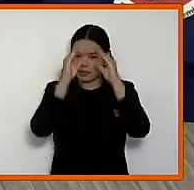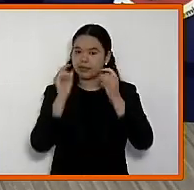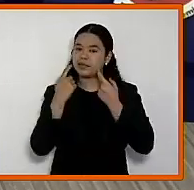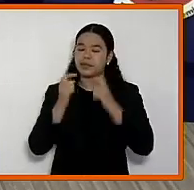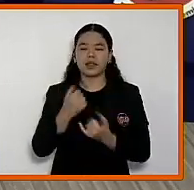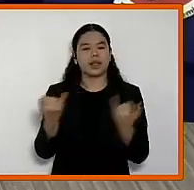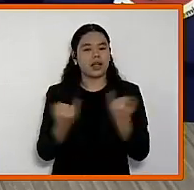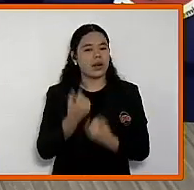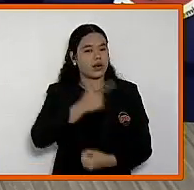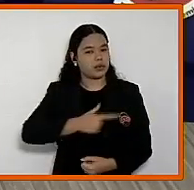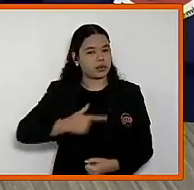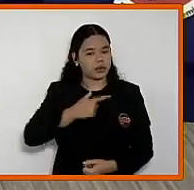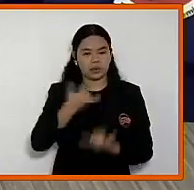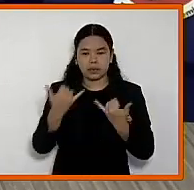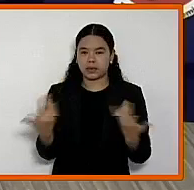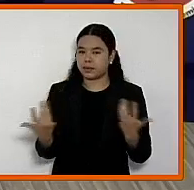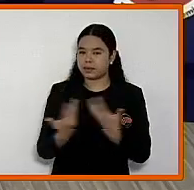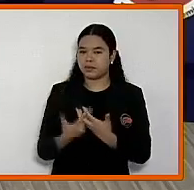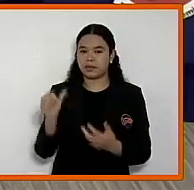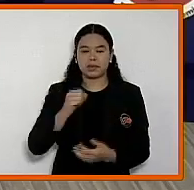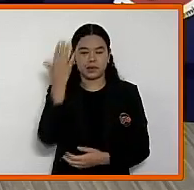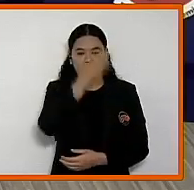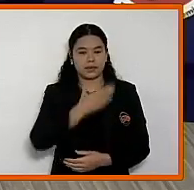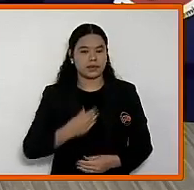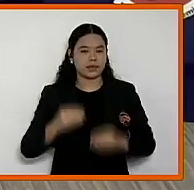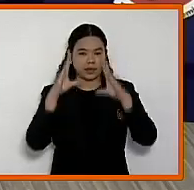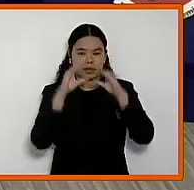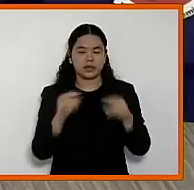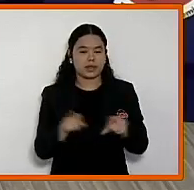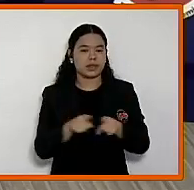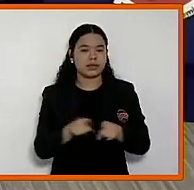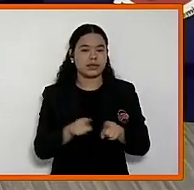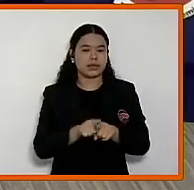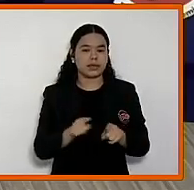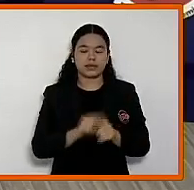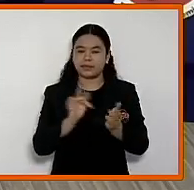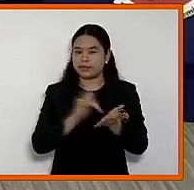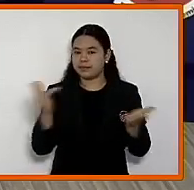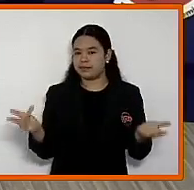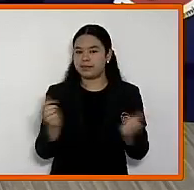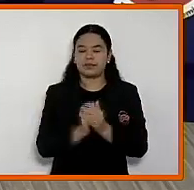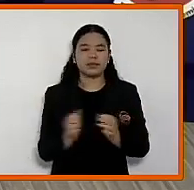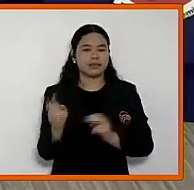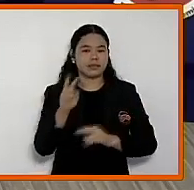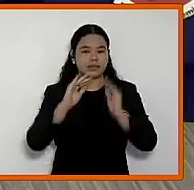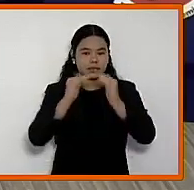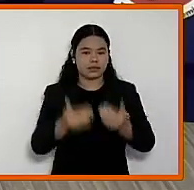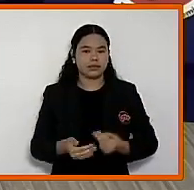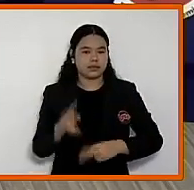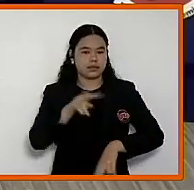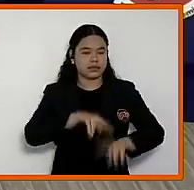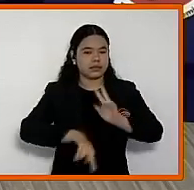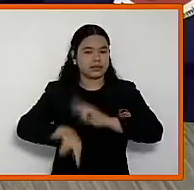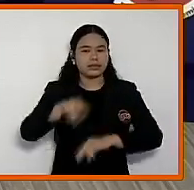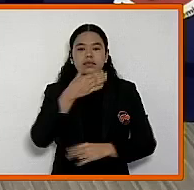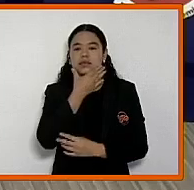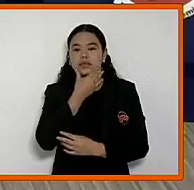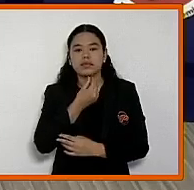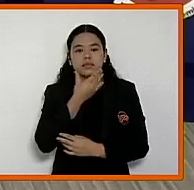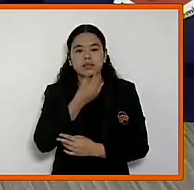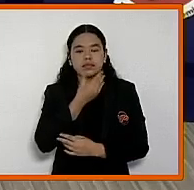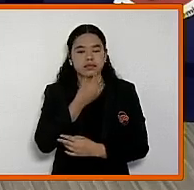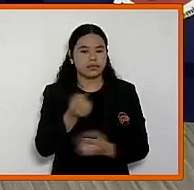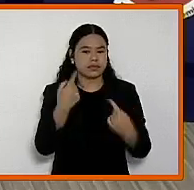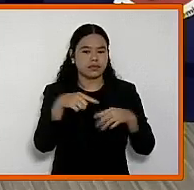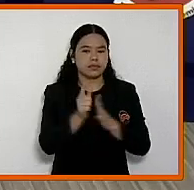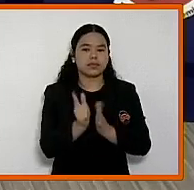Igualmente, un placer estarte acompañando en esta linda noche. También queremos agradecer la presencia de nuestro auditor y nuestro notario, quienes están para